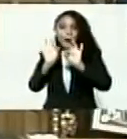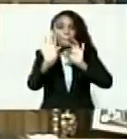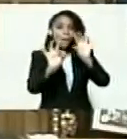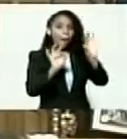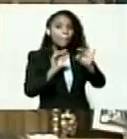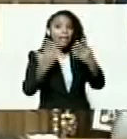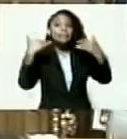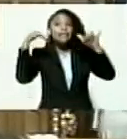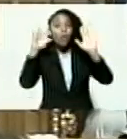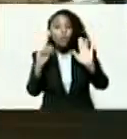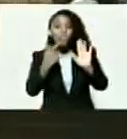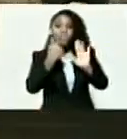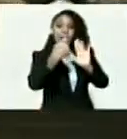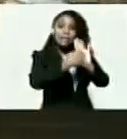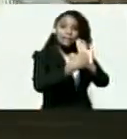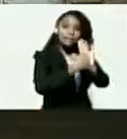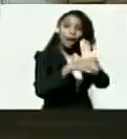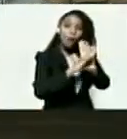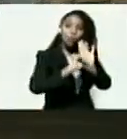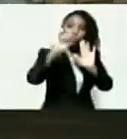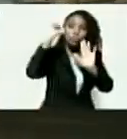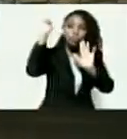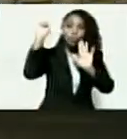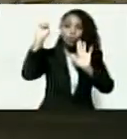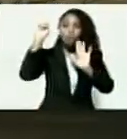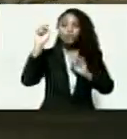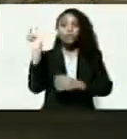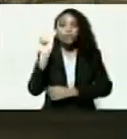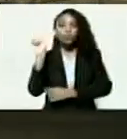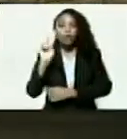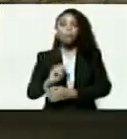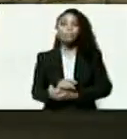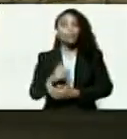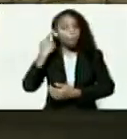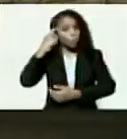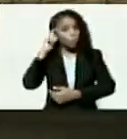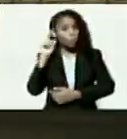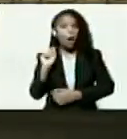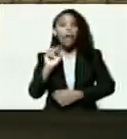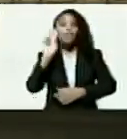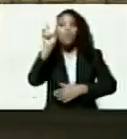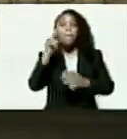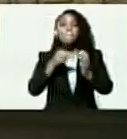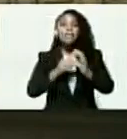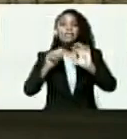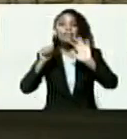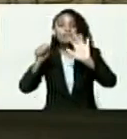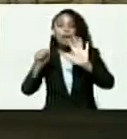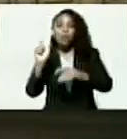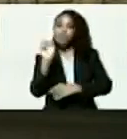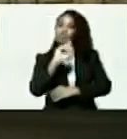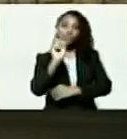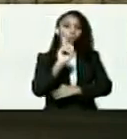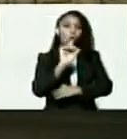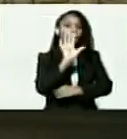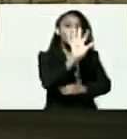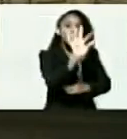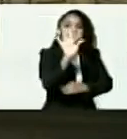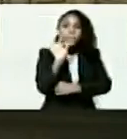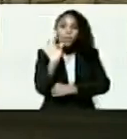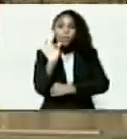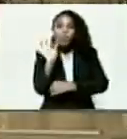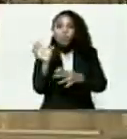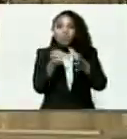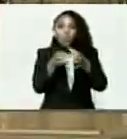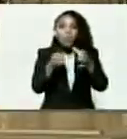lo establece la Constitución de la República Bolivariana de Venezuela. Recordemos que desde el 2006 no se elegía un